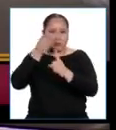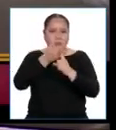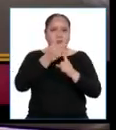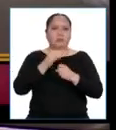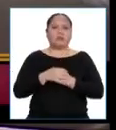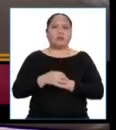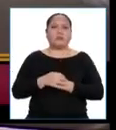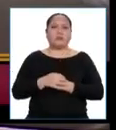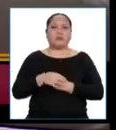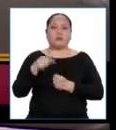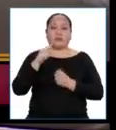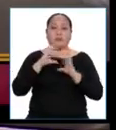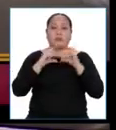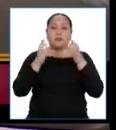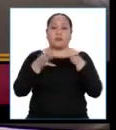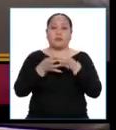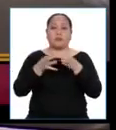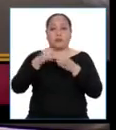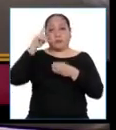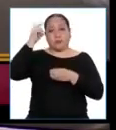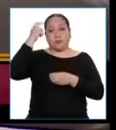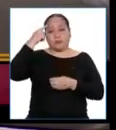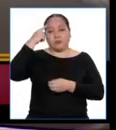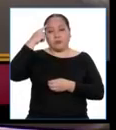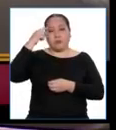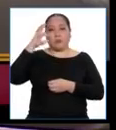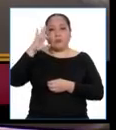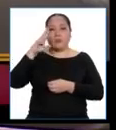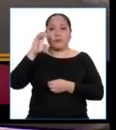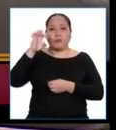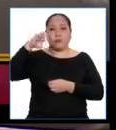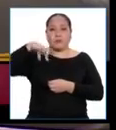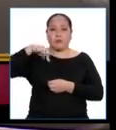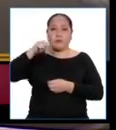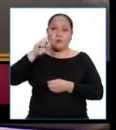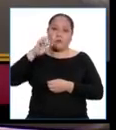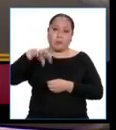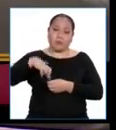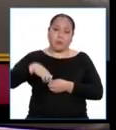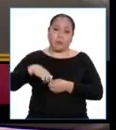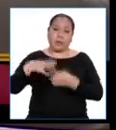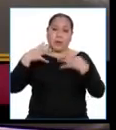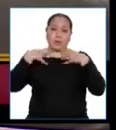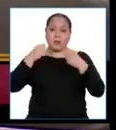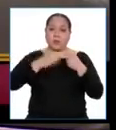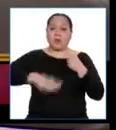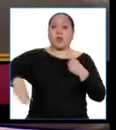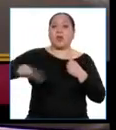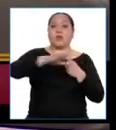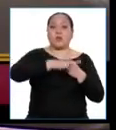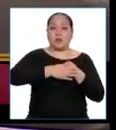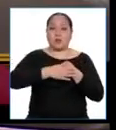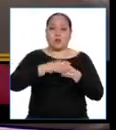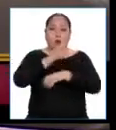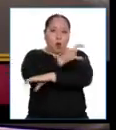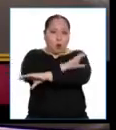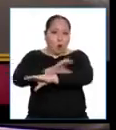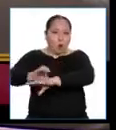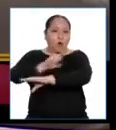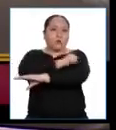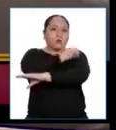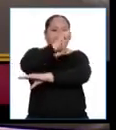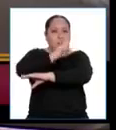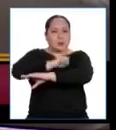Para la bancada del FREPAP, la salud de todos los peruanos, en la costa, sierra y selva, es